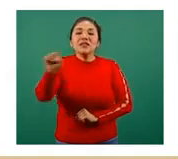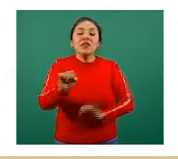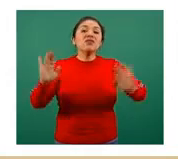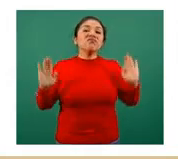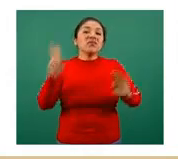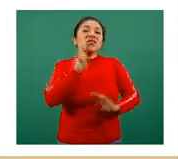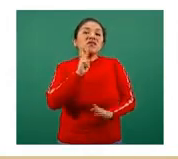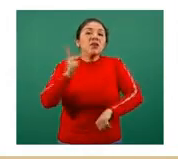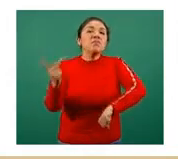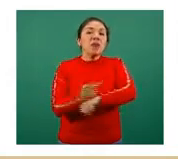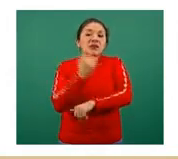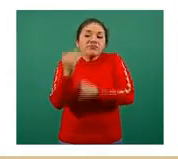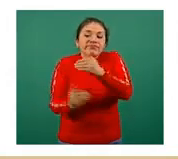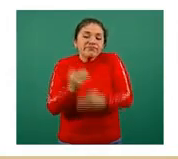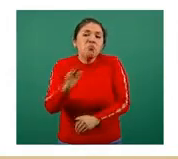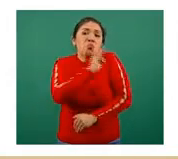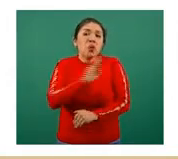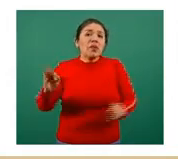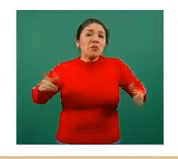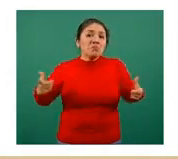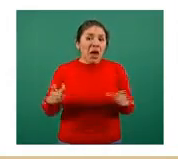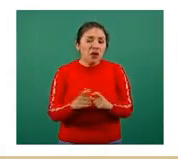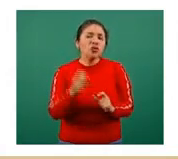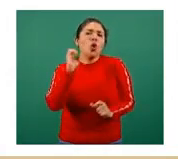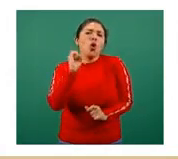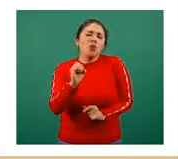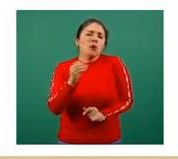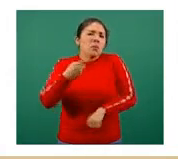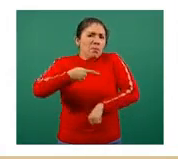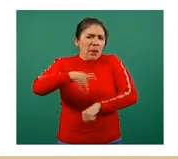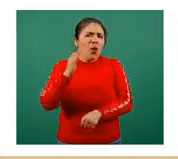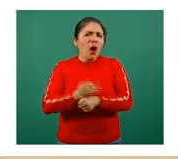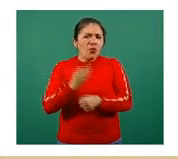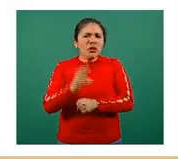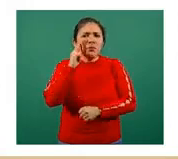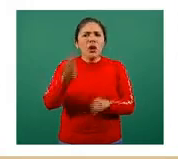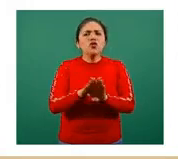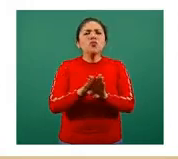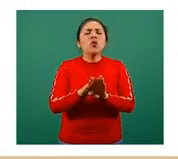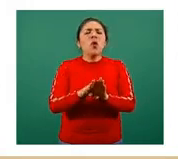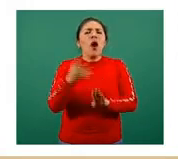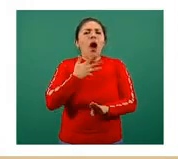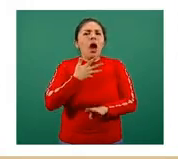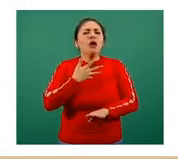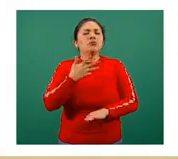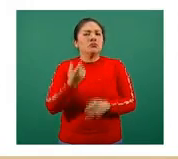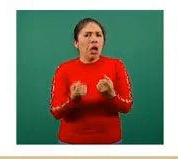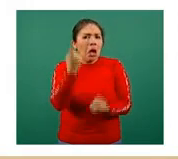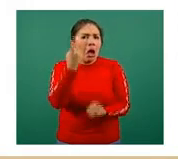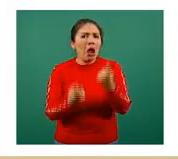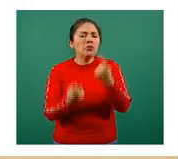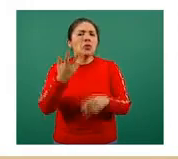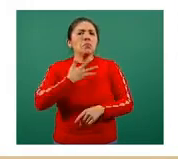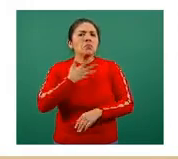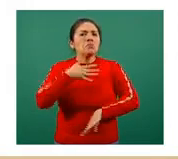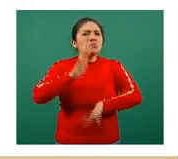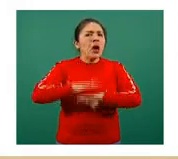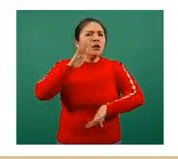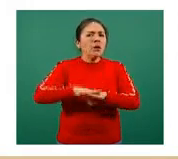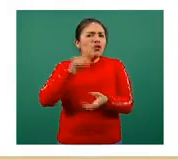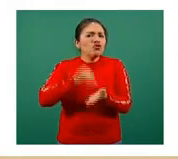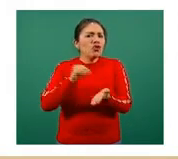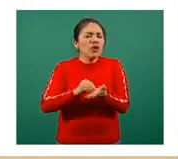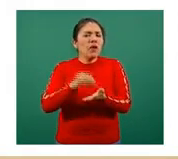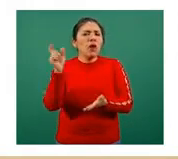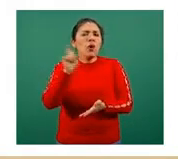podría continuar este acortamiento, pero para fines prácticos es una de las mayores reducciones que seguimos teniendo hasta el momento